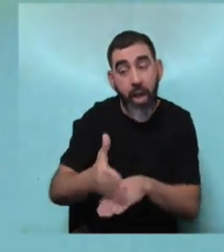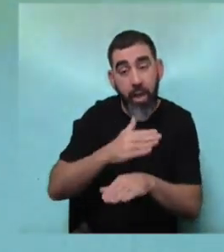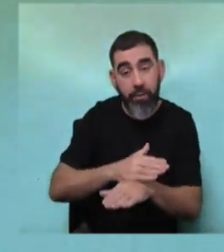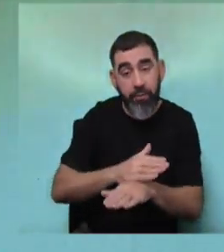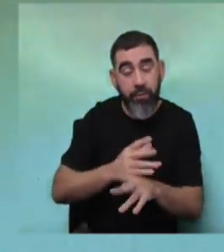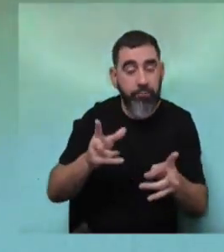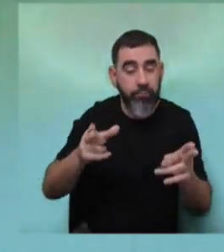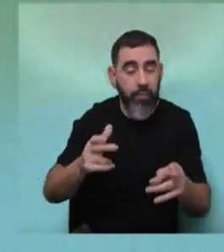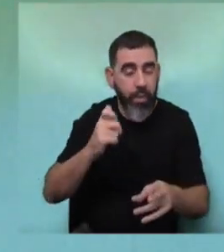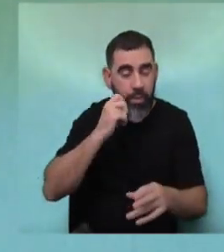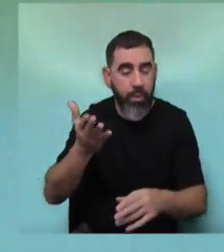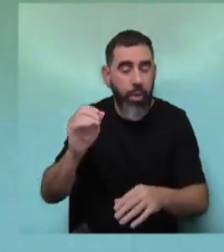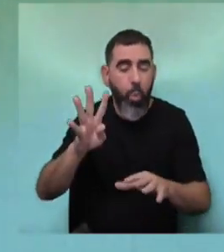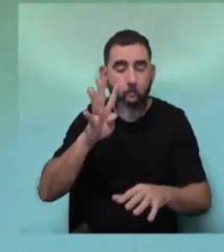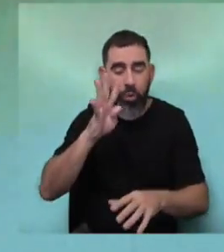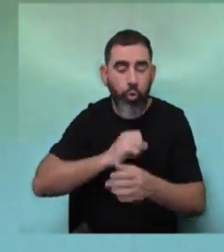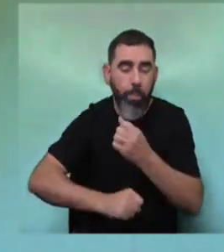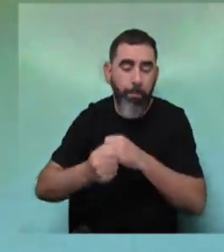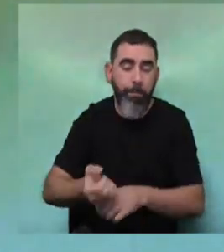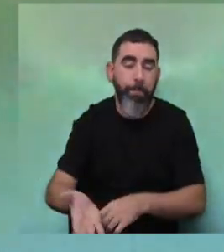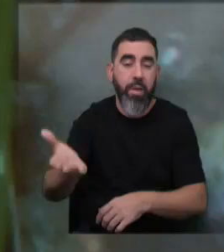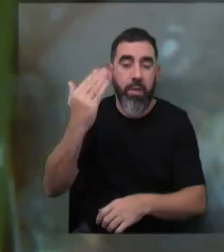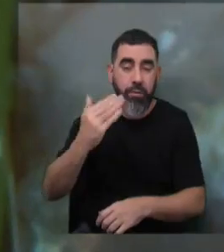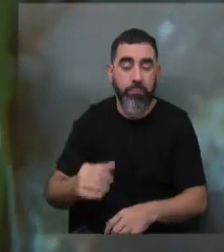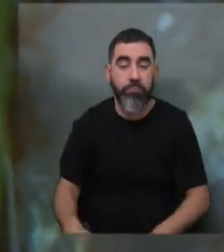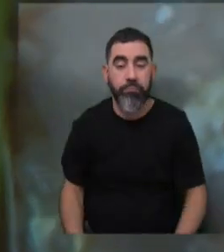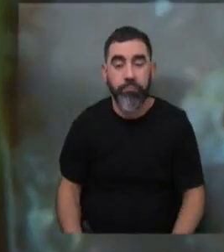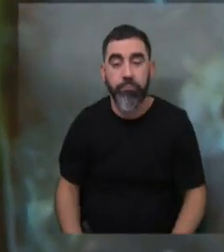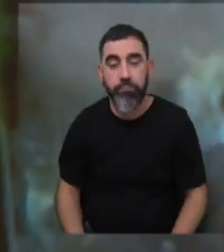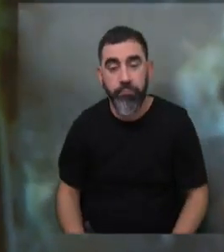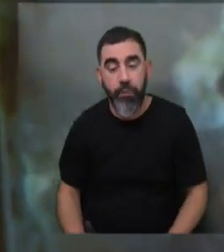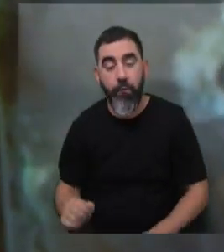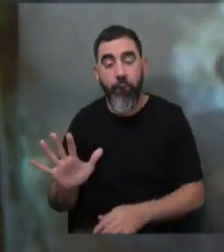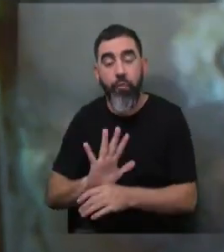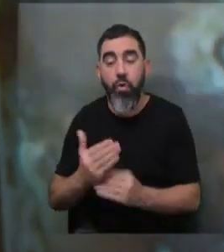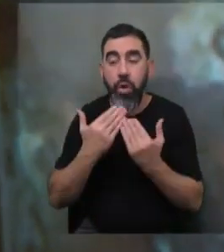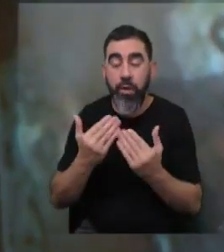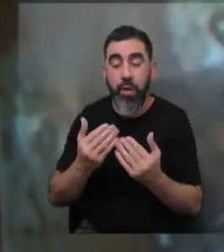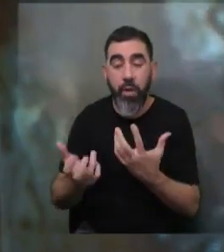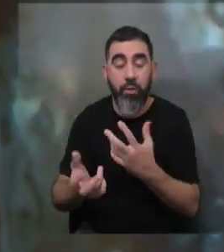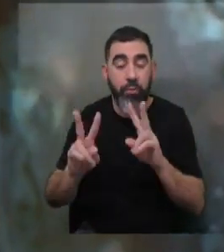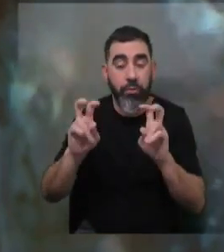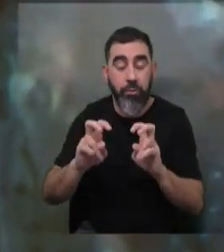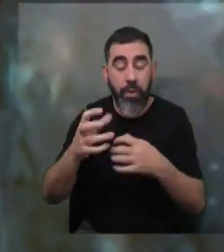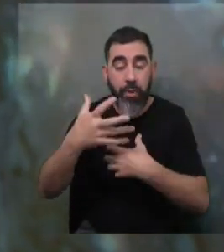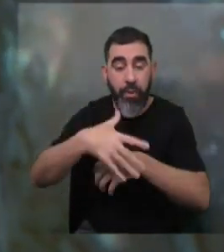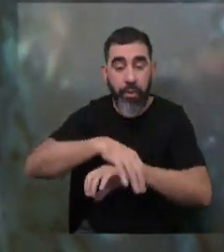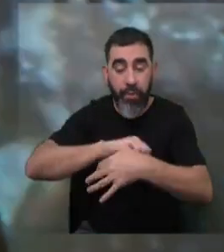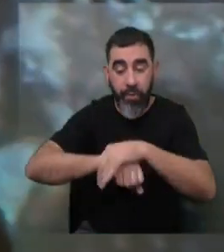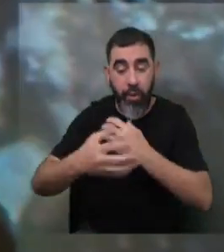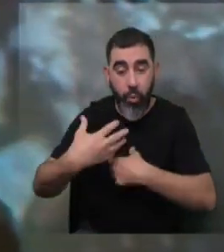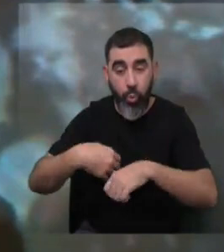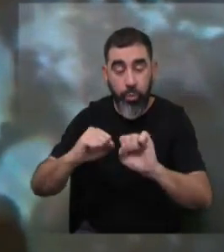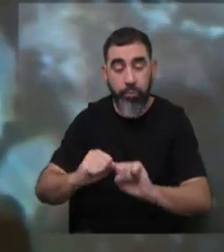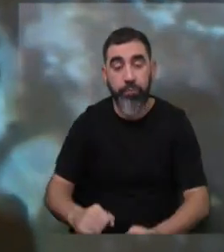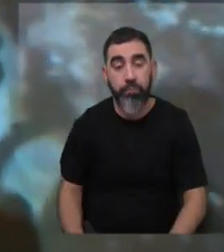una antigüedad aproximada de 4.000 años. O sea, una conclusión biológica a partir de un resto antropológico. Y lo mismo a